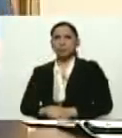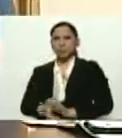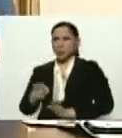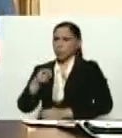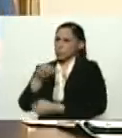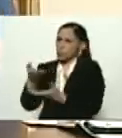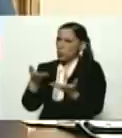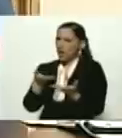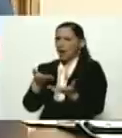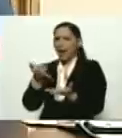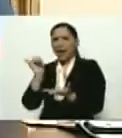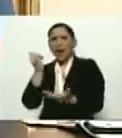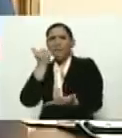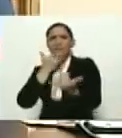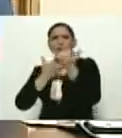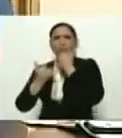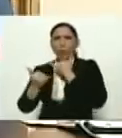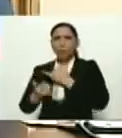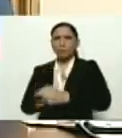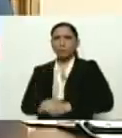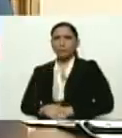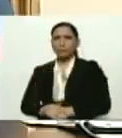ustedes están equivocados.